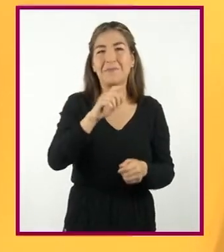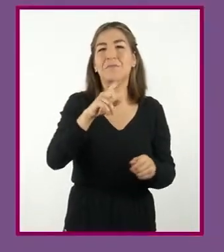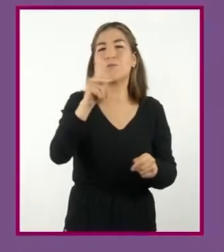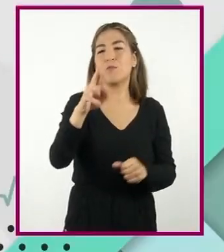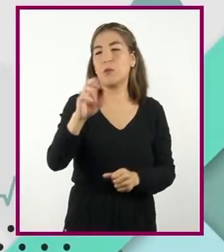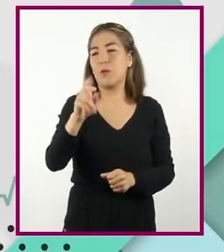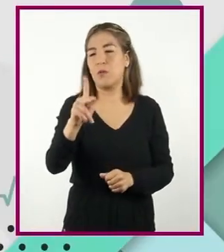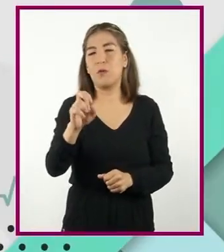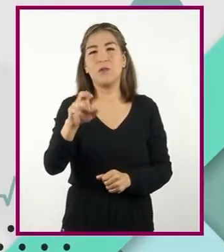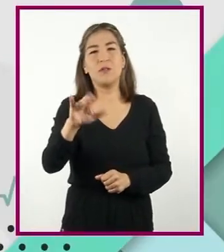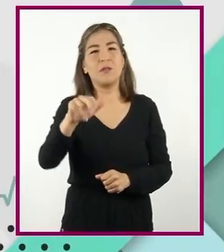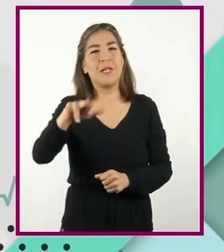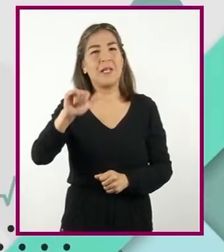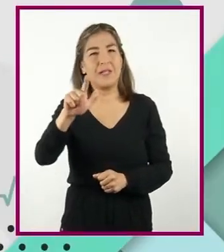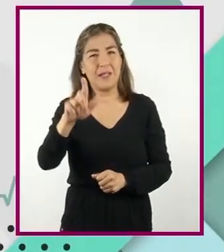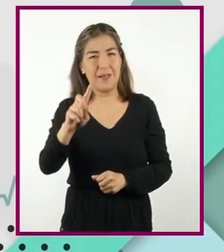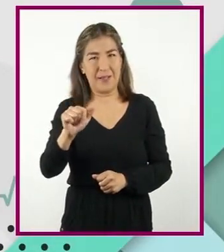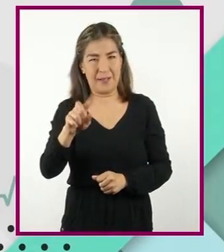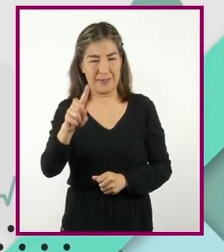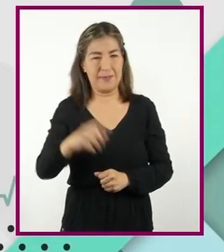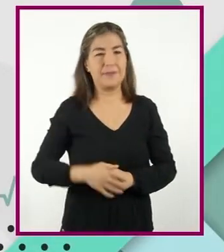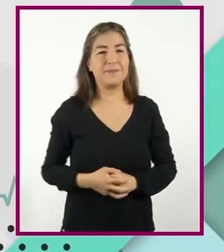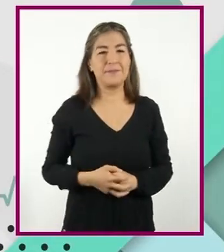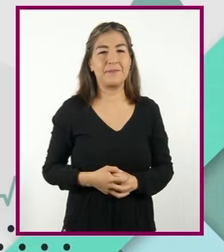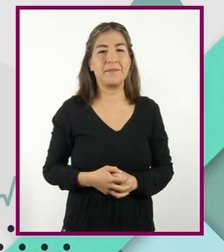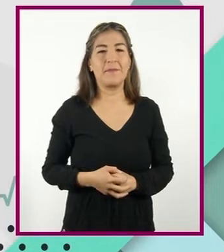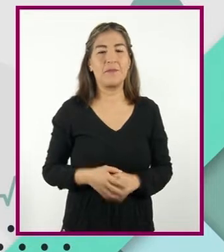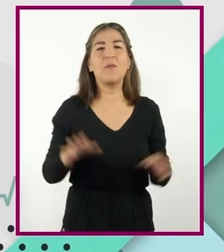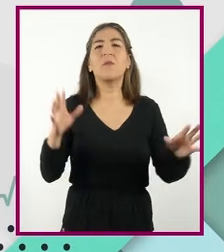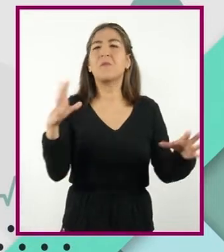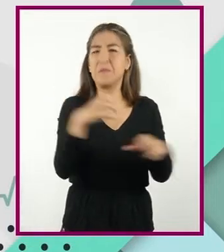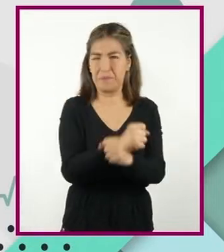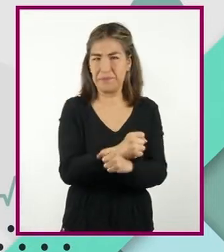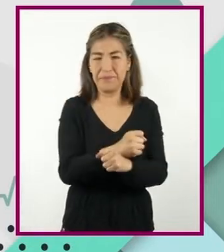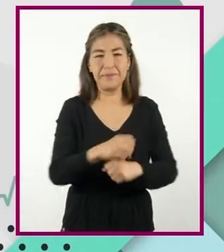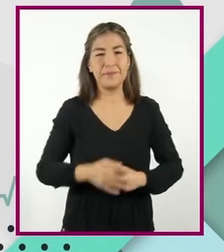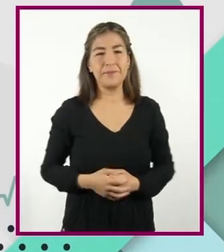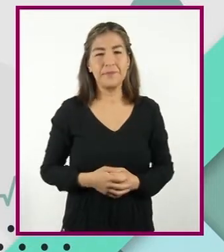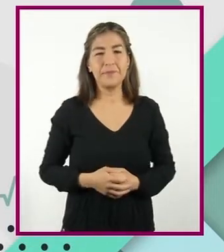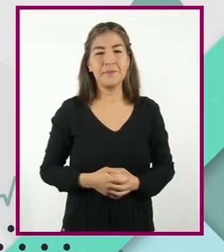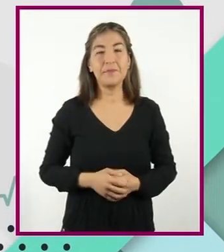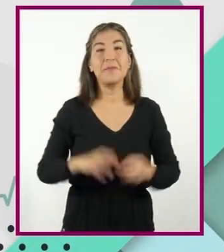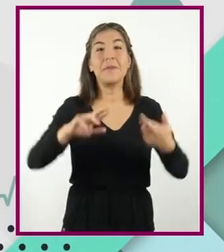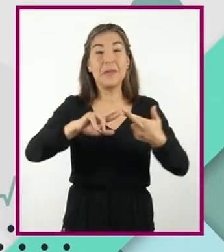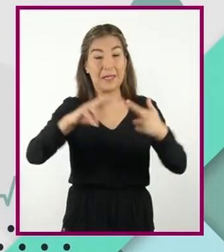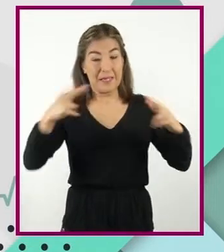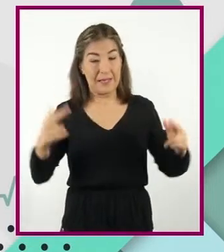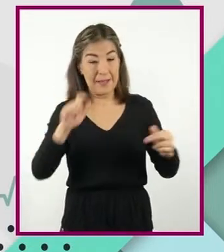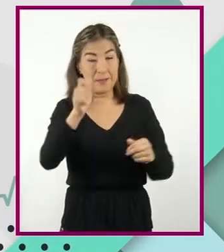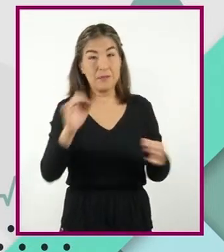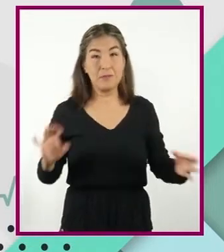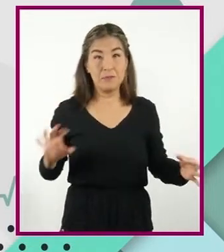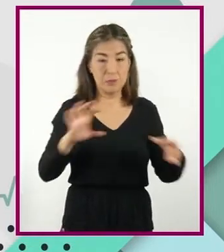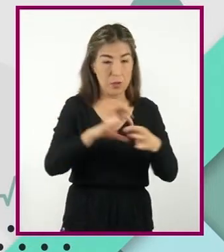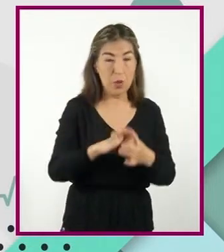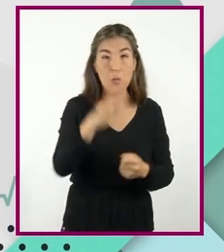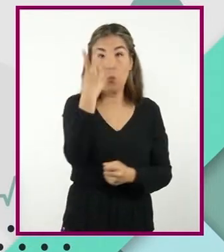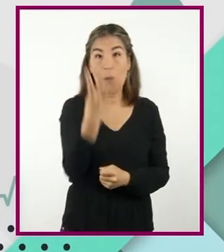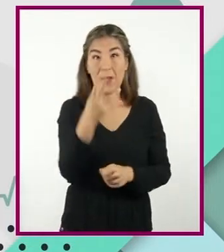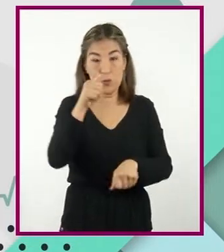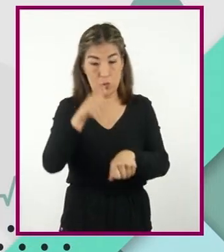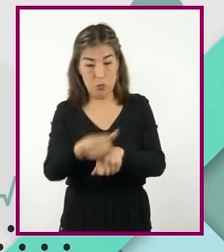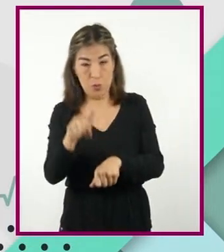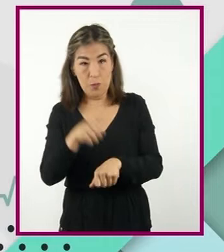directa. La proporcionalidad directa se define como la relación entre cuatro cantidades o